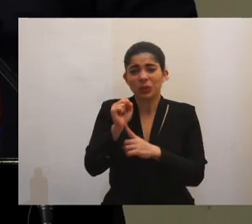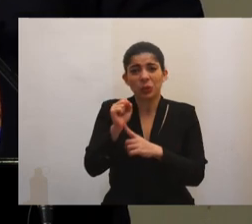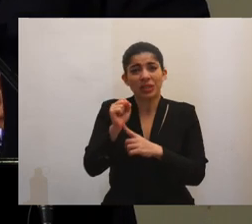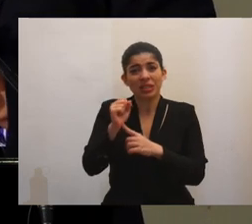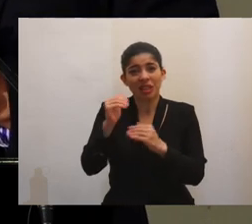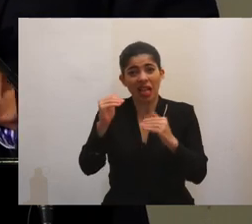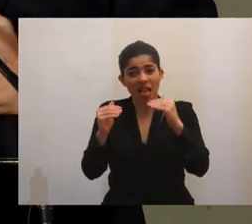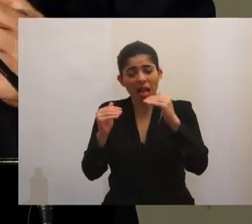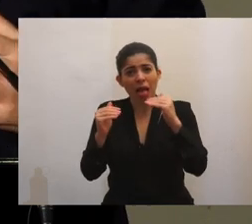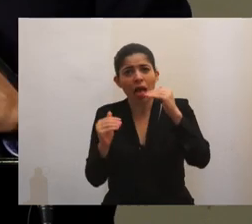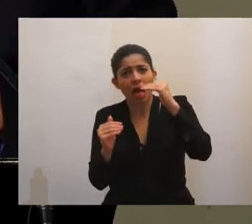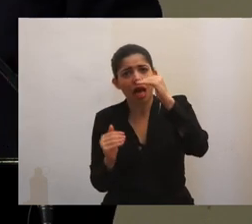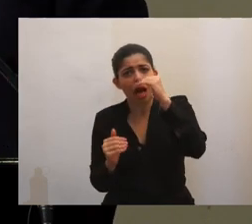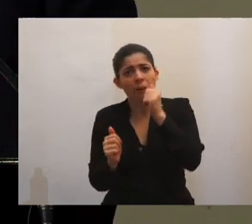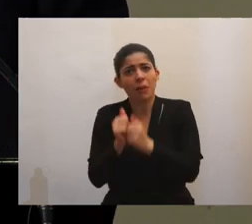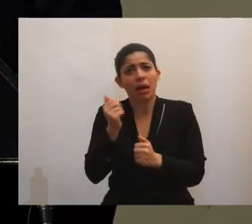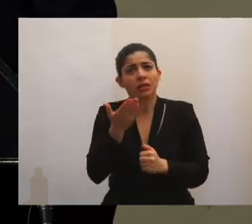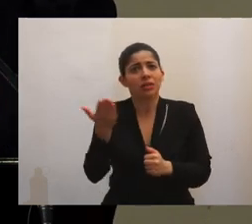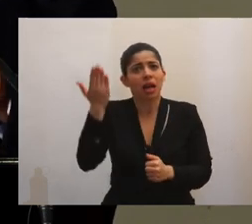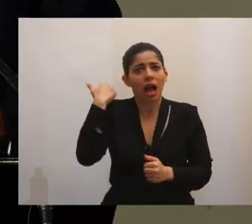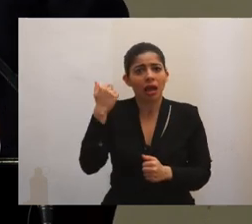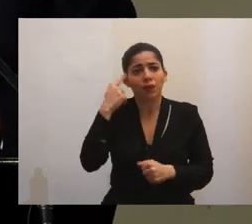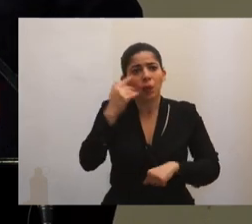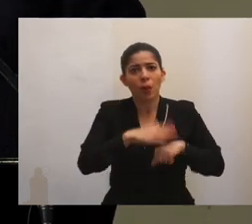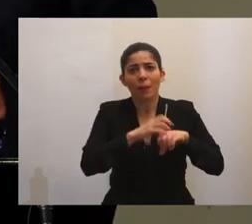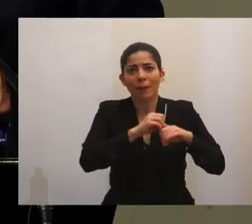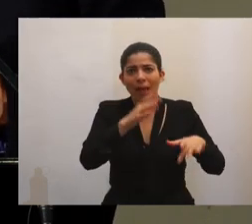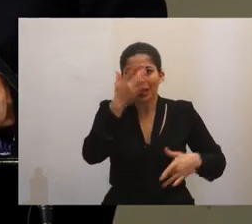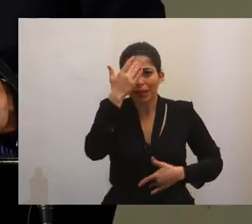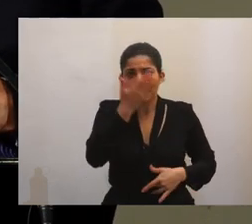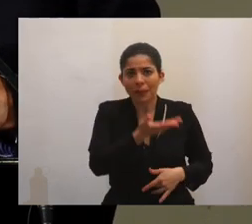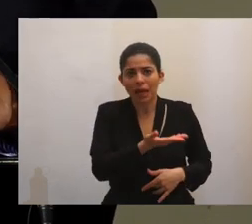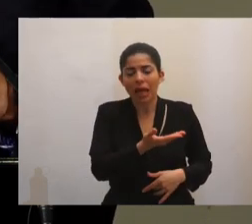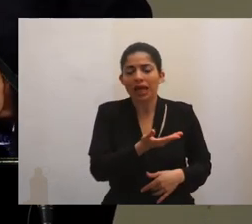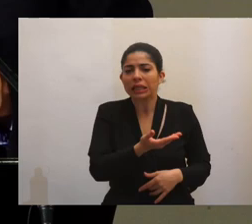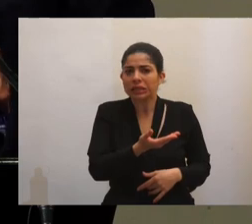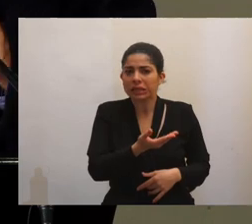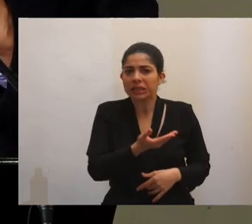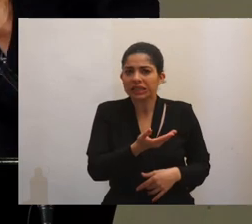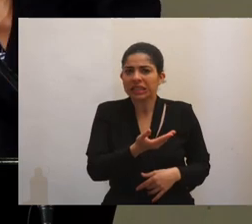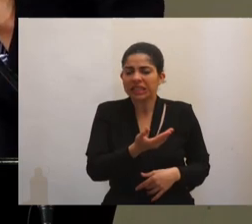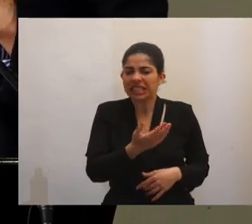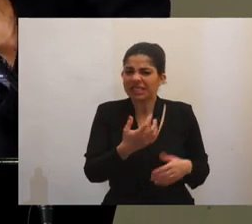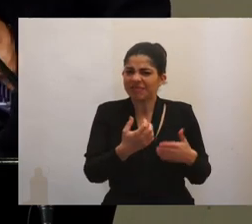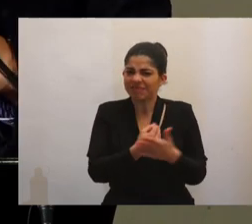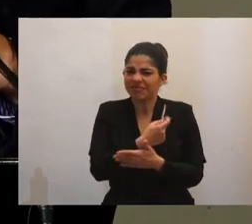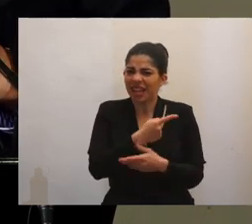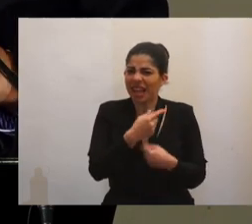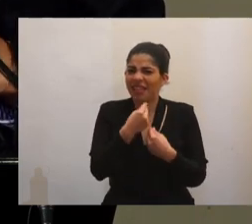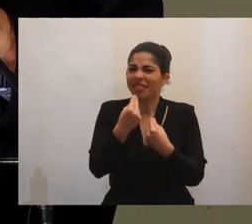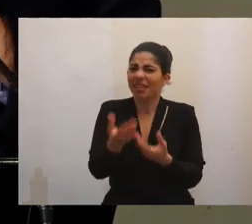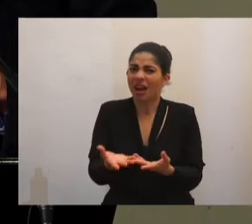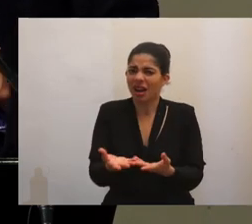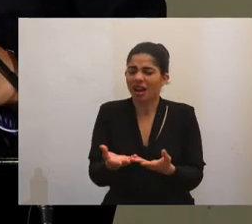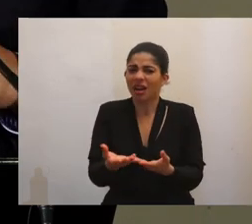de las desigualdades de género que ya existía y está desafortunadamente generando de manera diferenciada